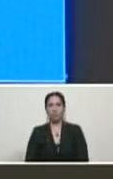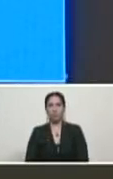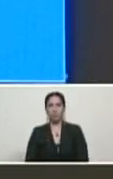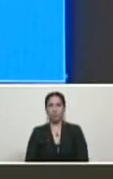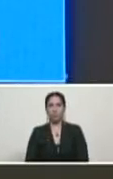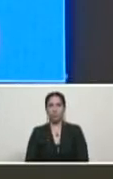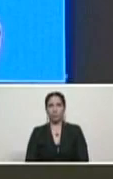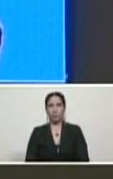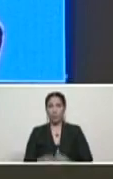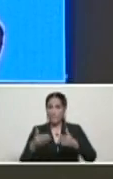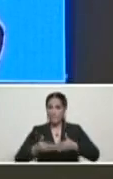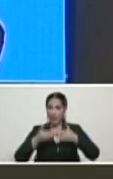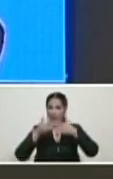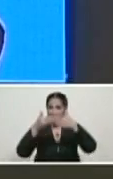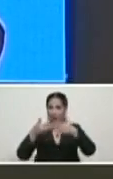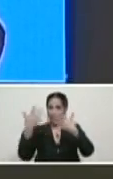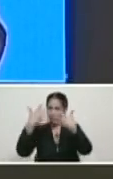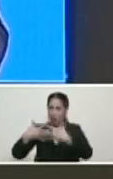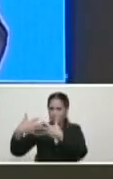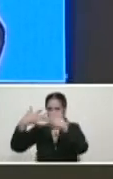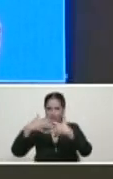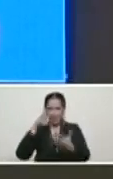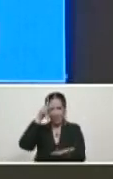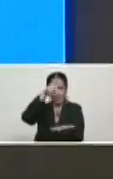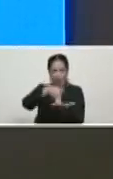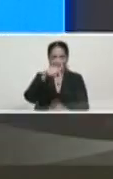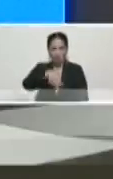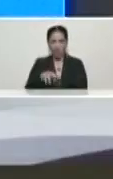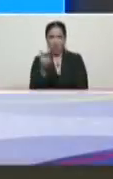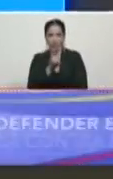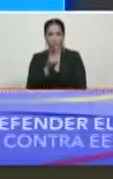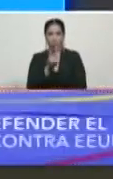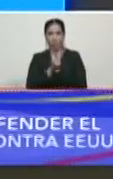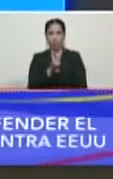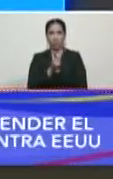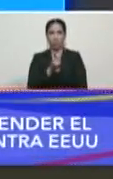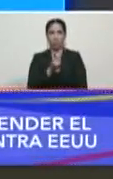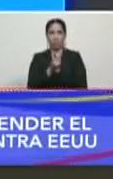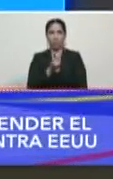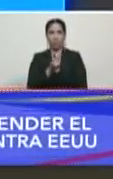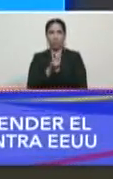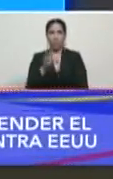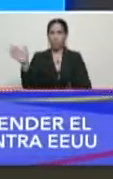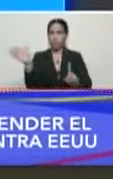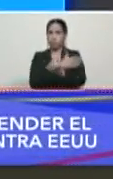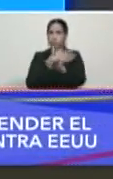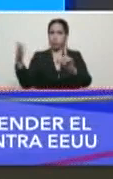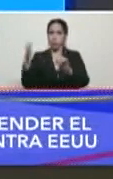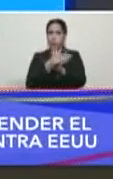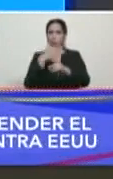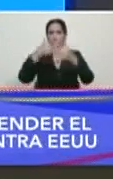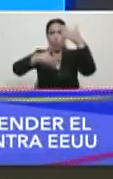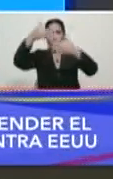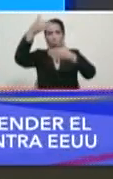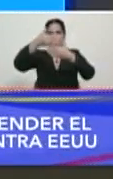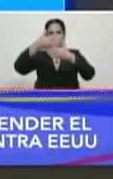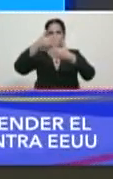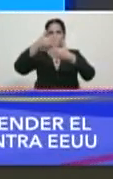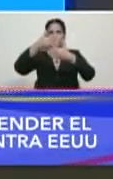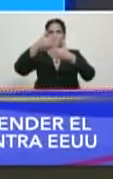Eran barcos estadounidenses que habían violado el bloqueo